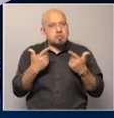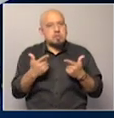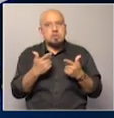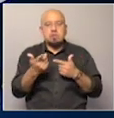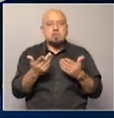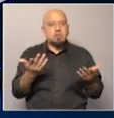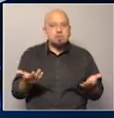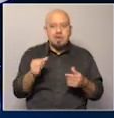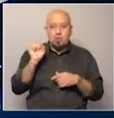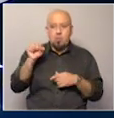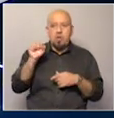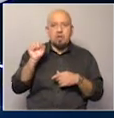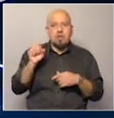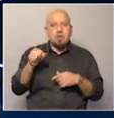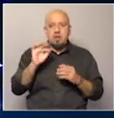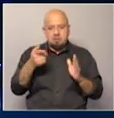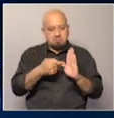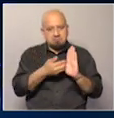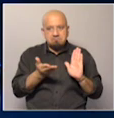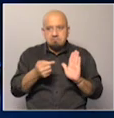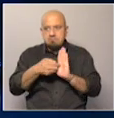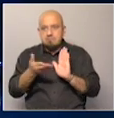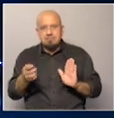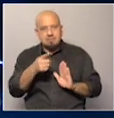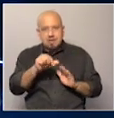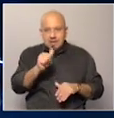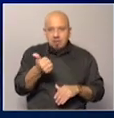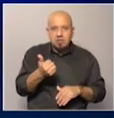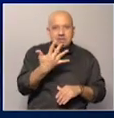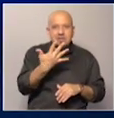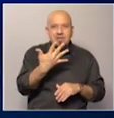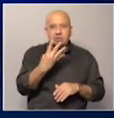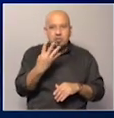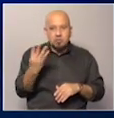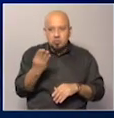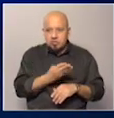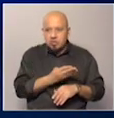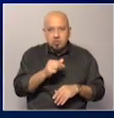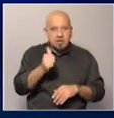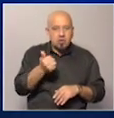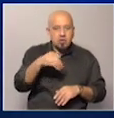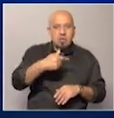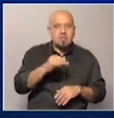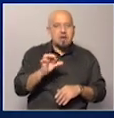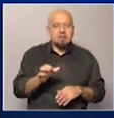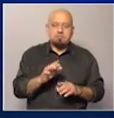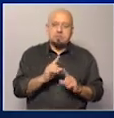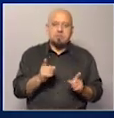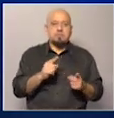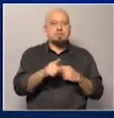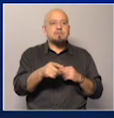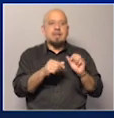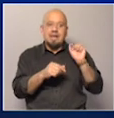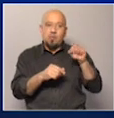la mejor de las encuestas decíamos antes para el micrófono daba un triunfo tan rotundo como 54 por ciento para el mazda para abrir un paréntesis las